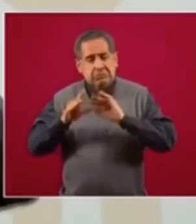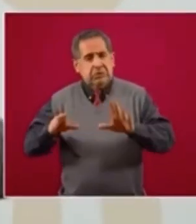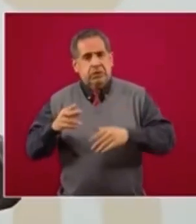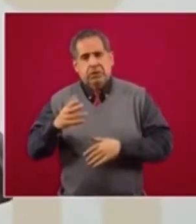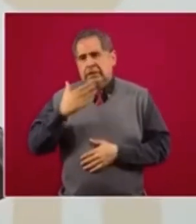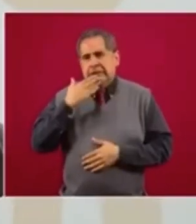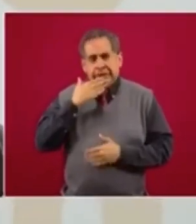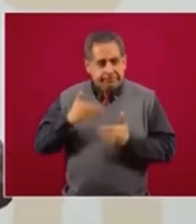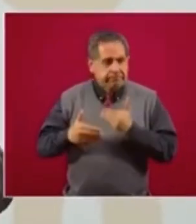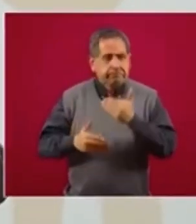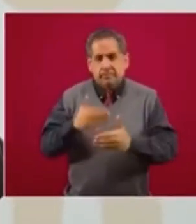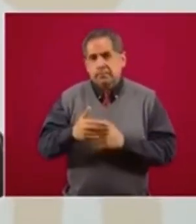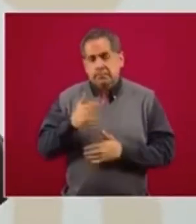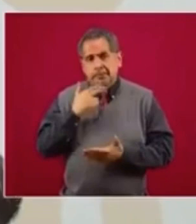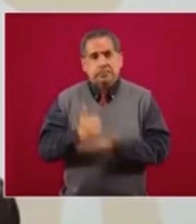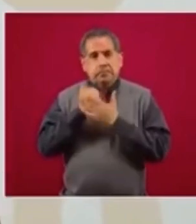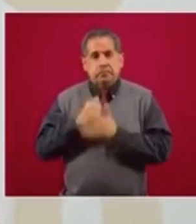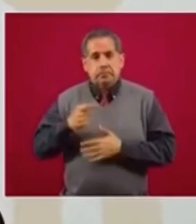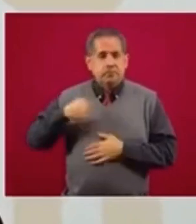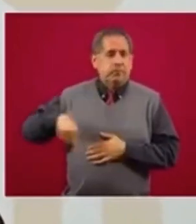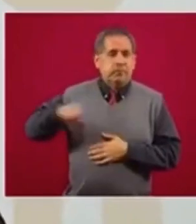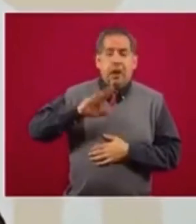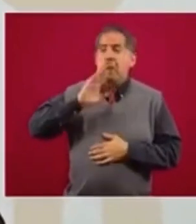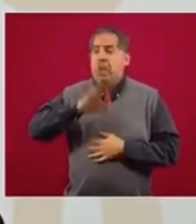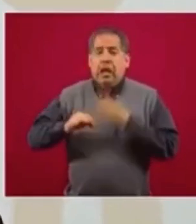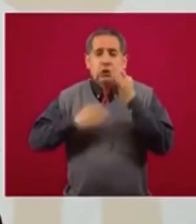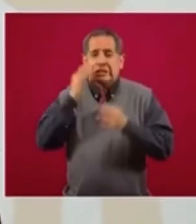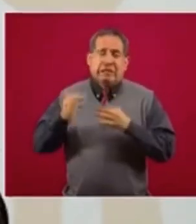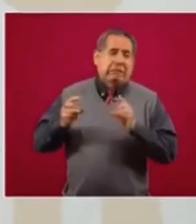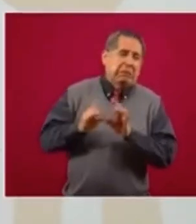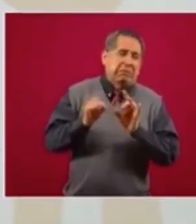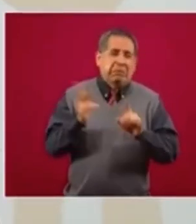salto adelante que nos habla de que no todos son malas noticias.